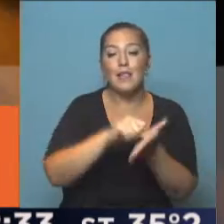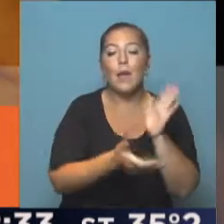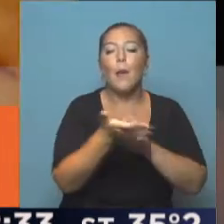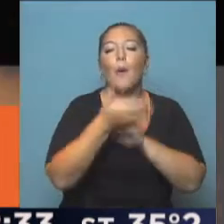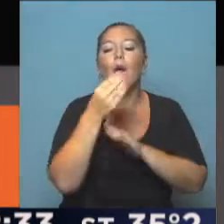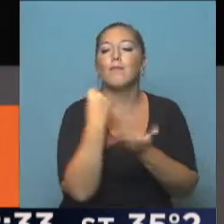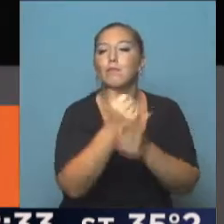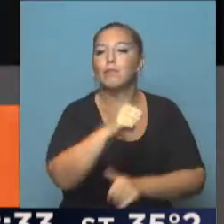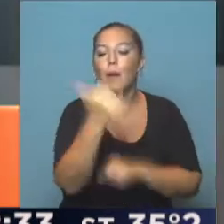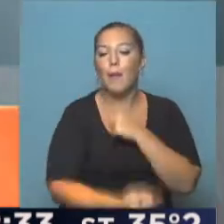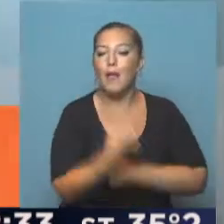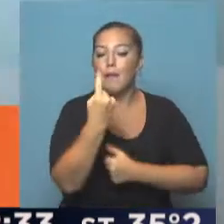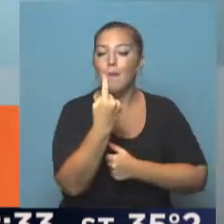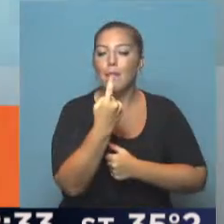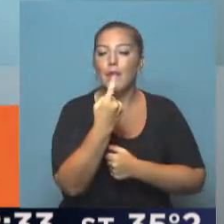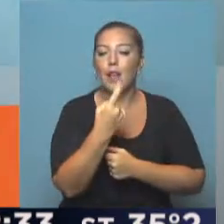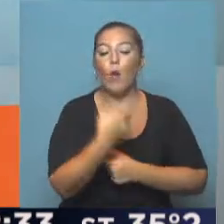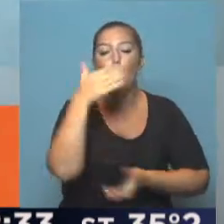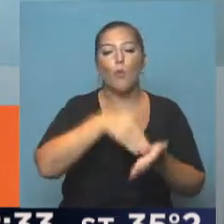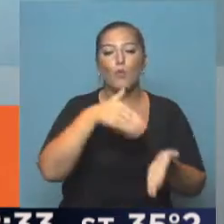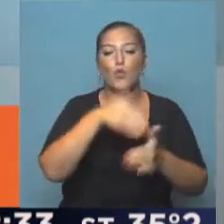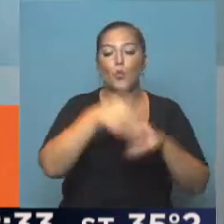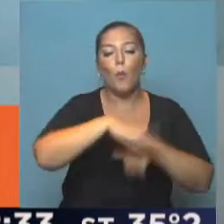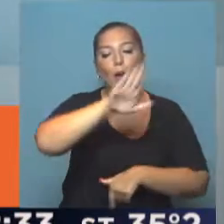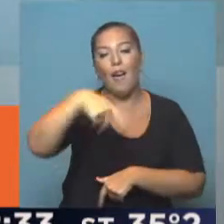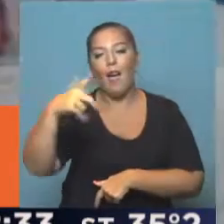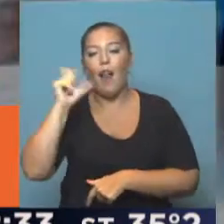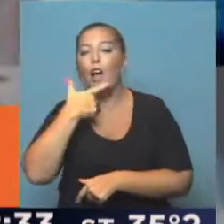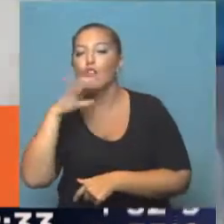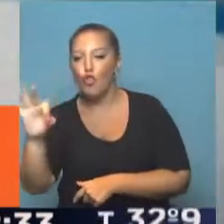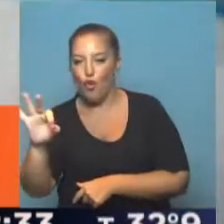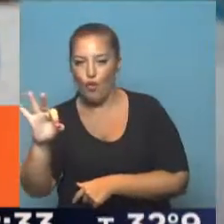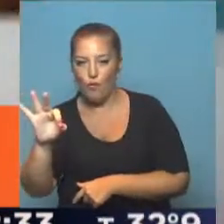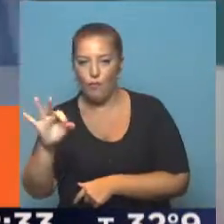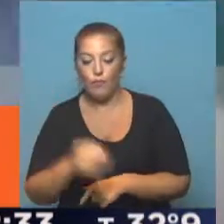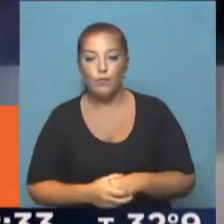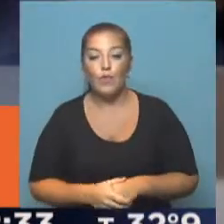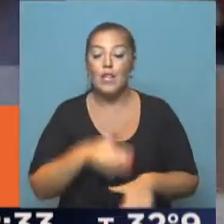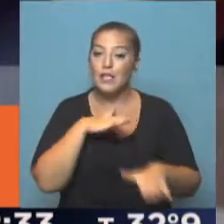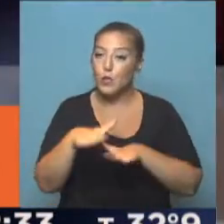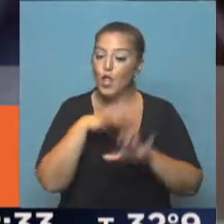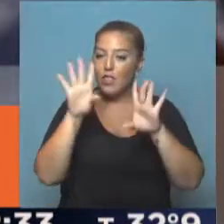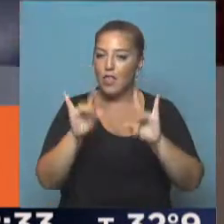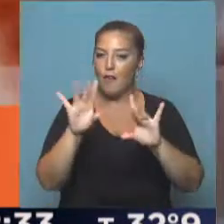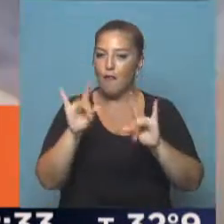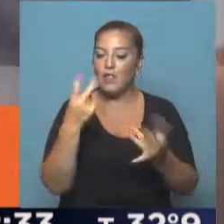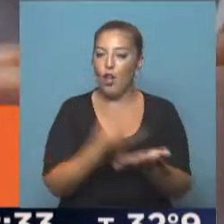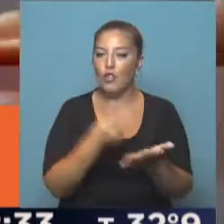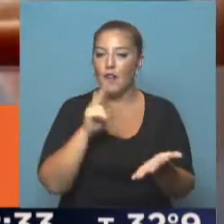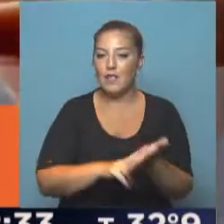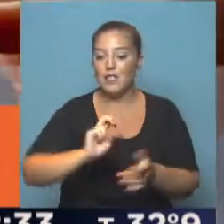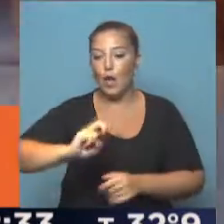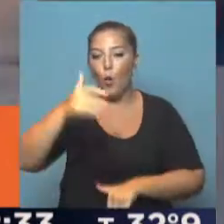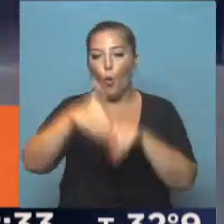triunfo en primera vuelta, logrando 1 millón de votos más que Lasso. Un escenario de difícil repetición en el